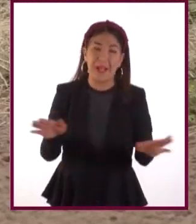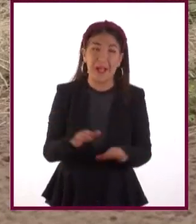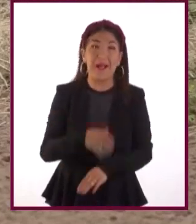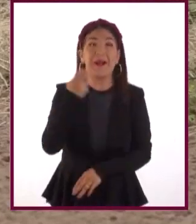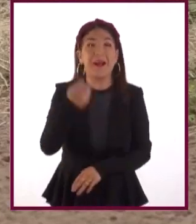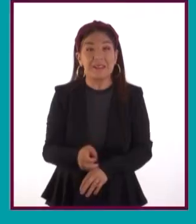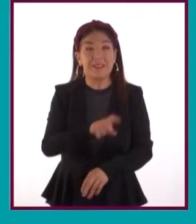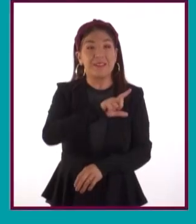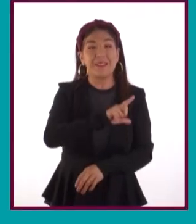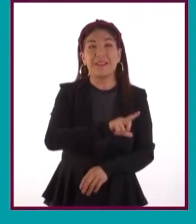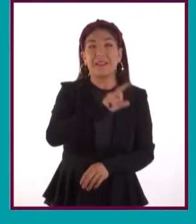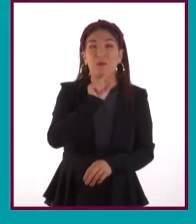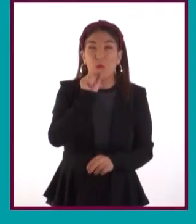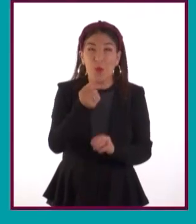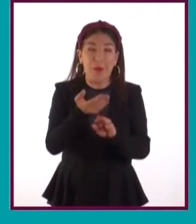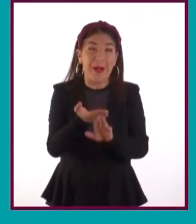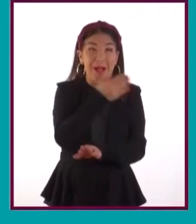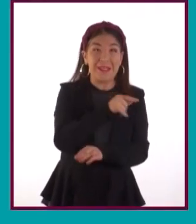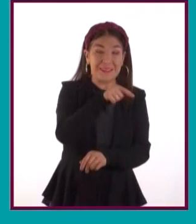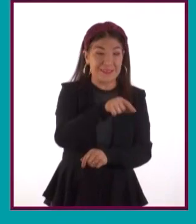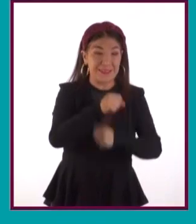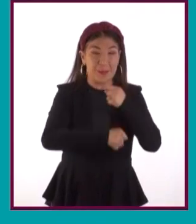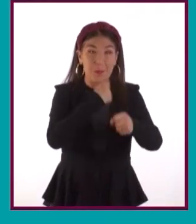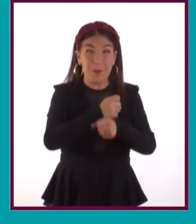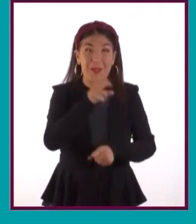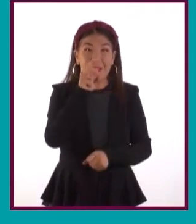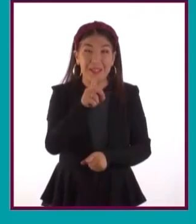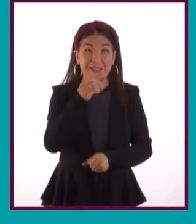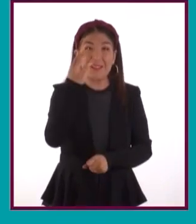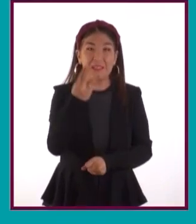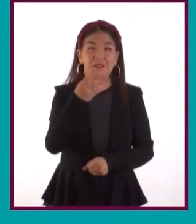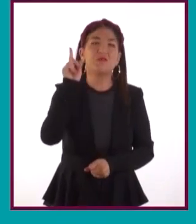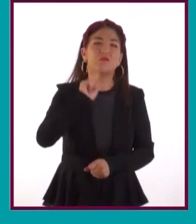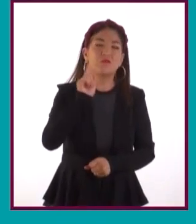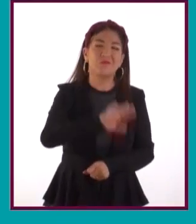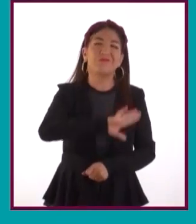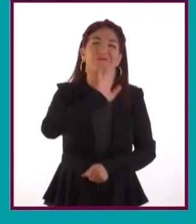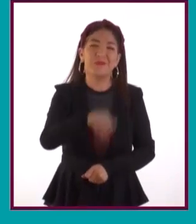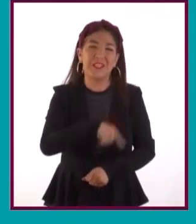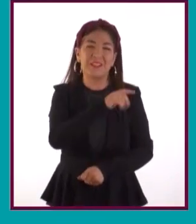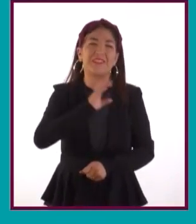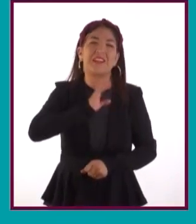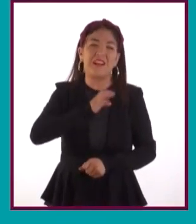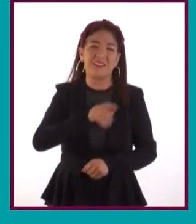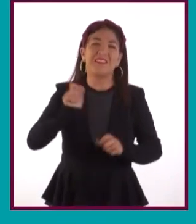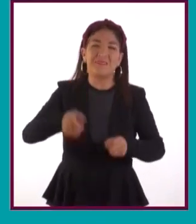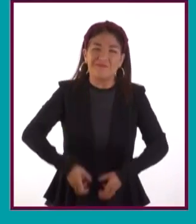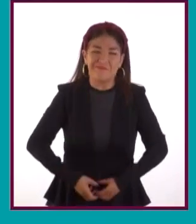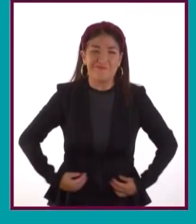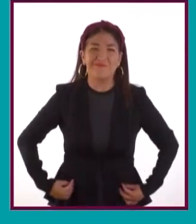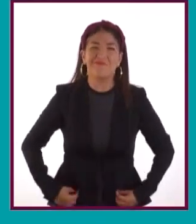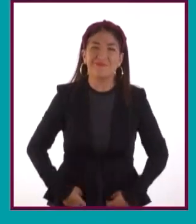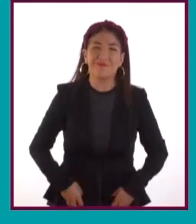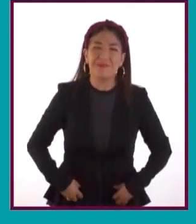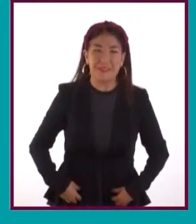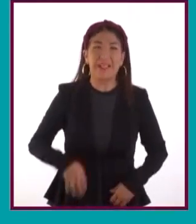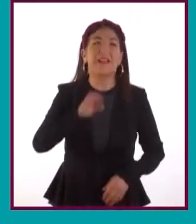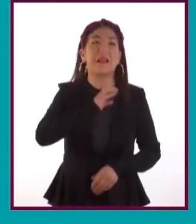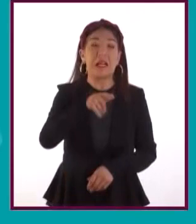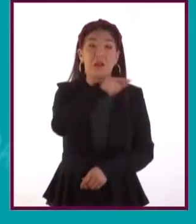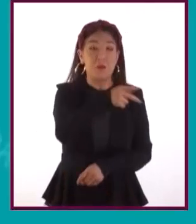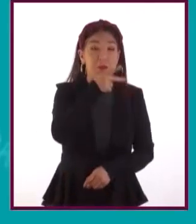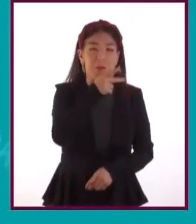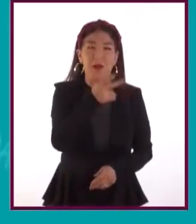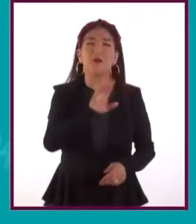dejar esto atrás. Poco antes de cumplir 37 años, Ada de Lovelace falleció a causa de cáncer de útero.